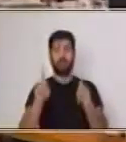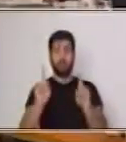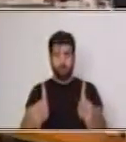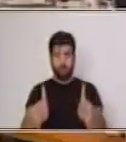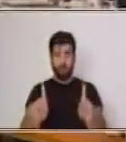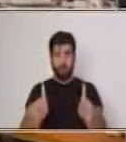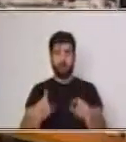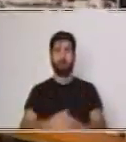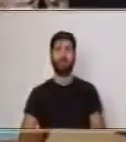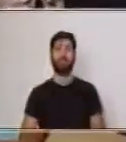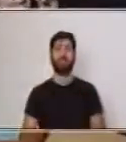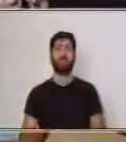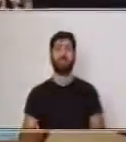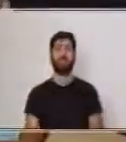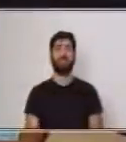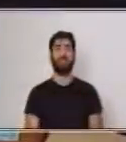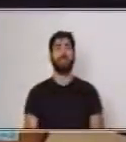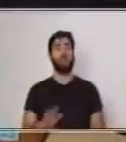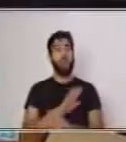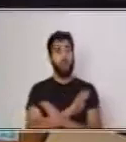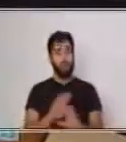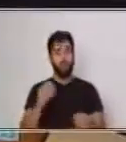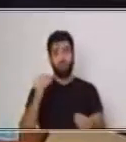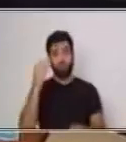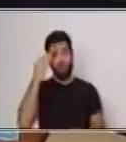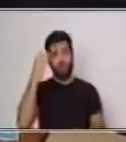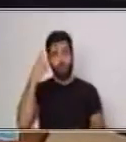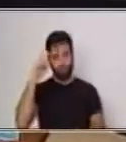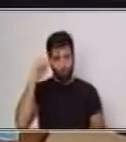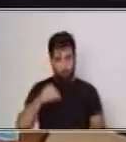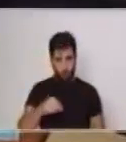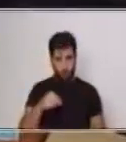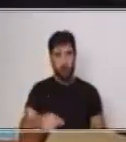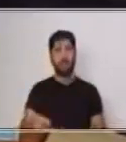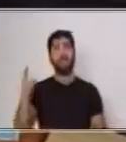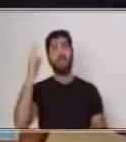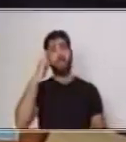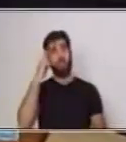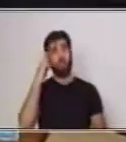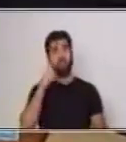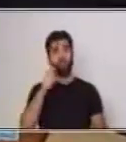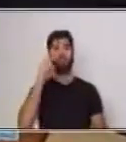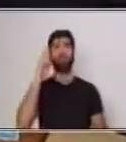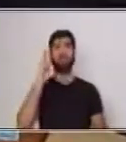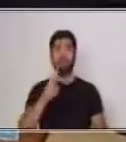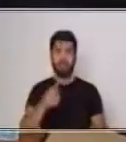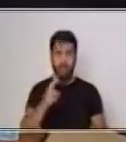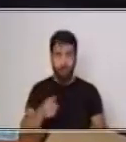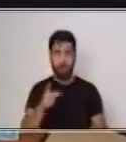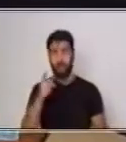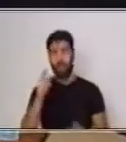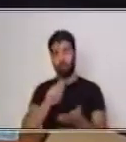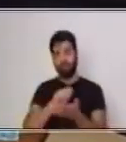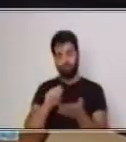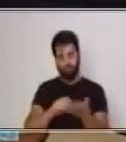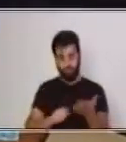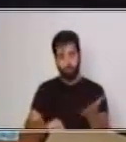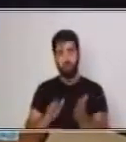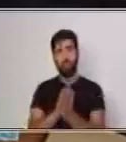principales. Eso es todo por hoy. Por favor, te recuerdo que debes tomar notas en